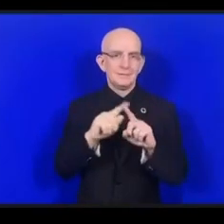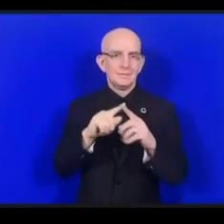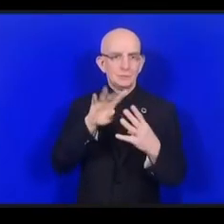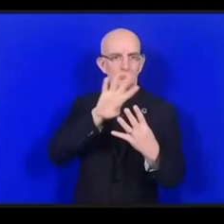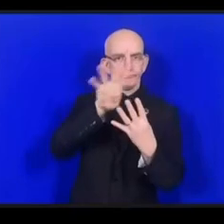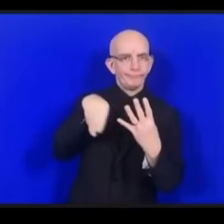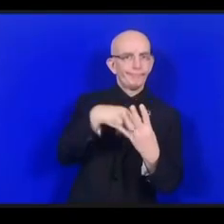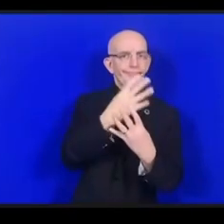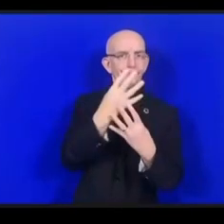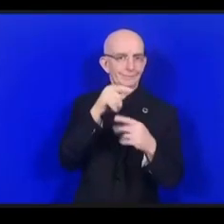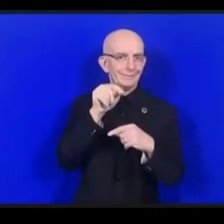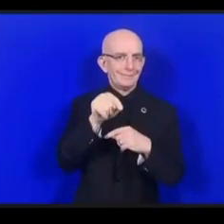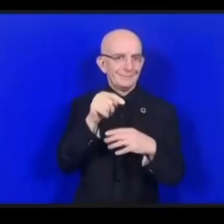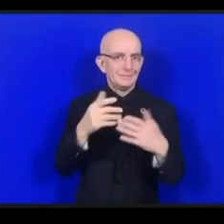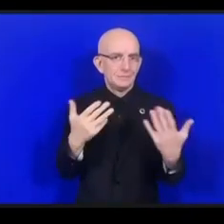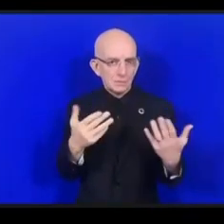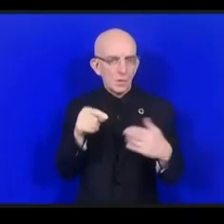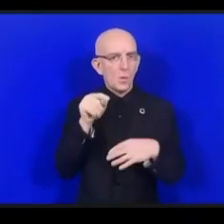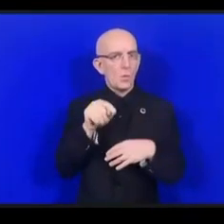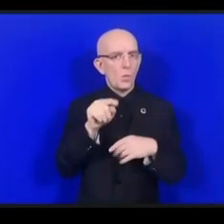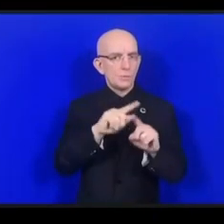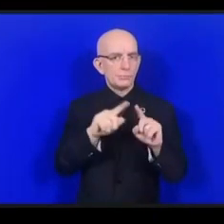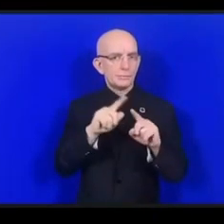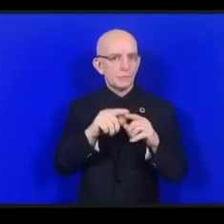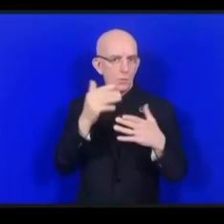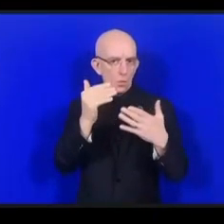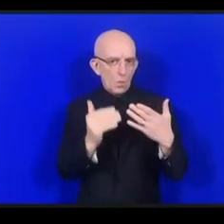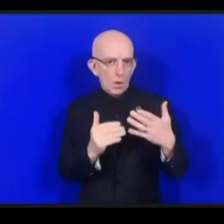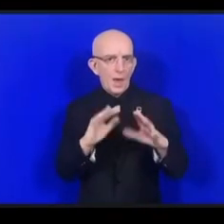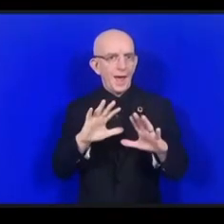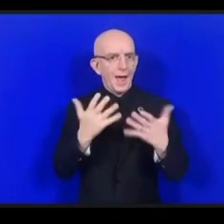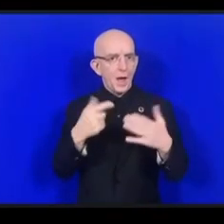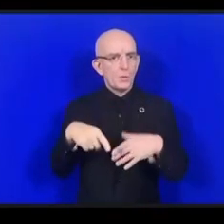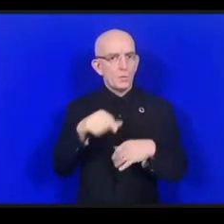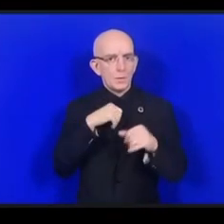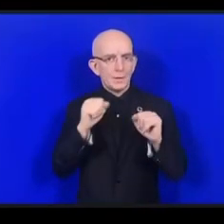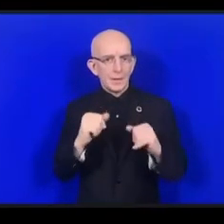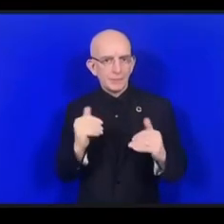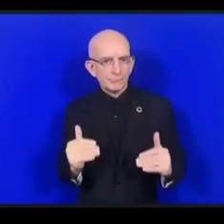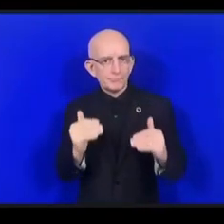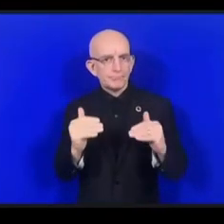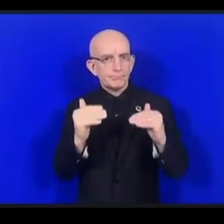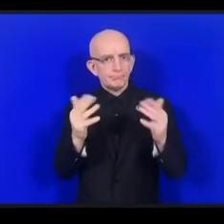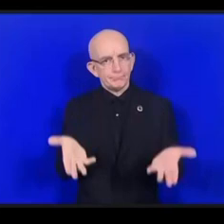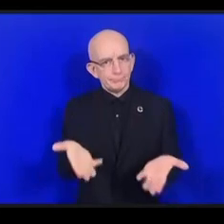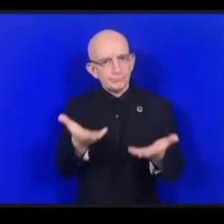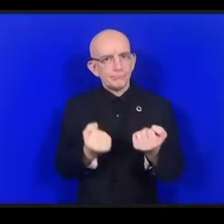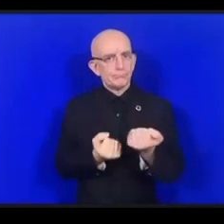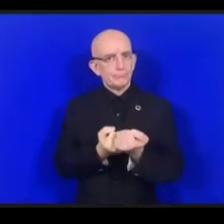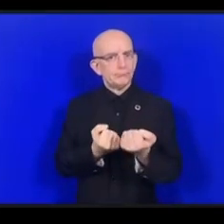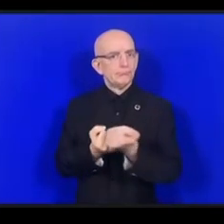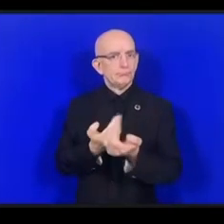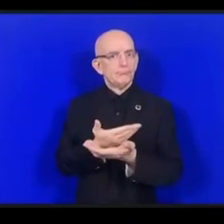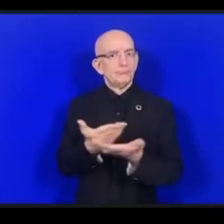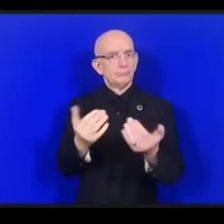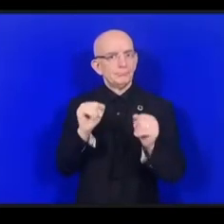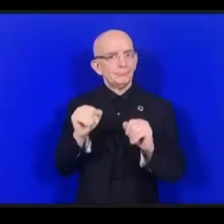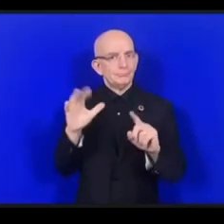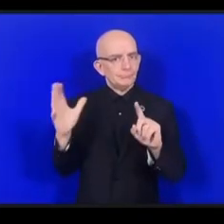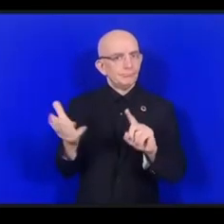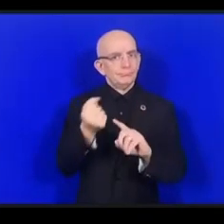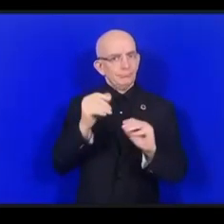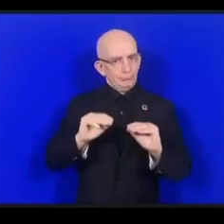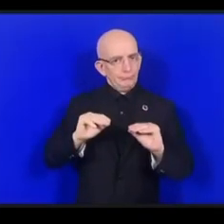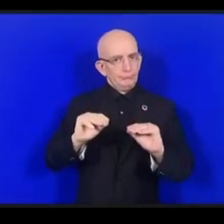abierta Este es el componente de creación de capacidades que tenemos que lograr para pedir poder educar a la gente no solo sobre Qué son los